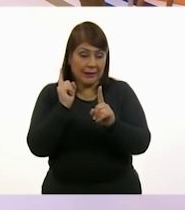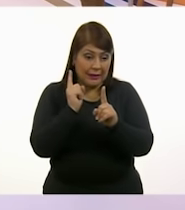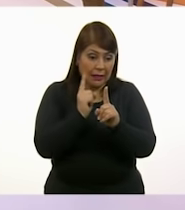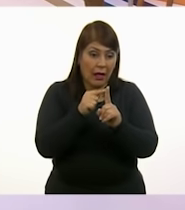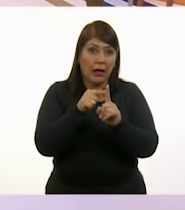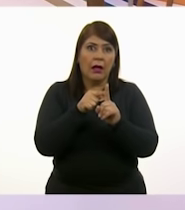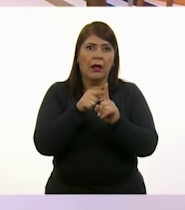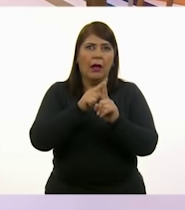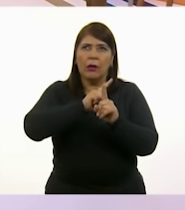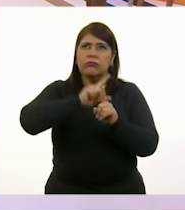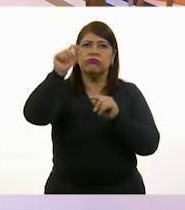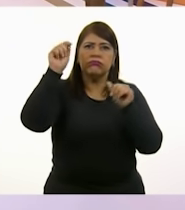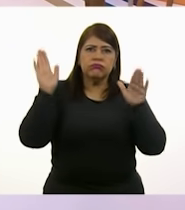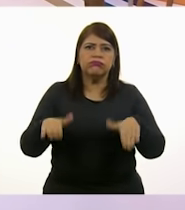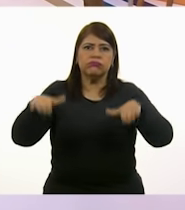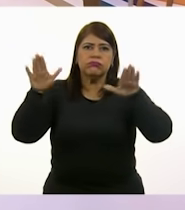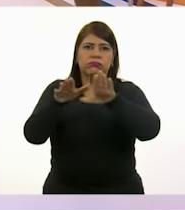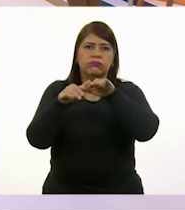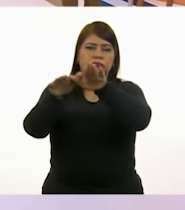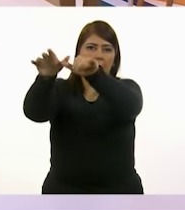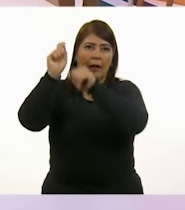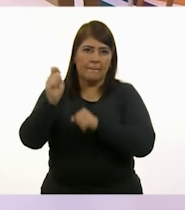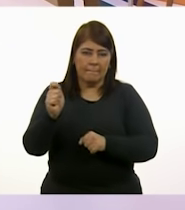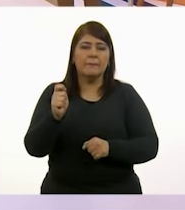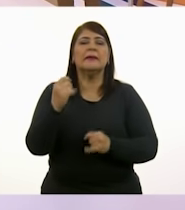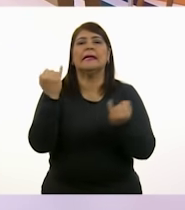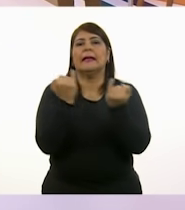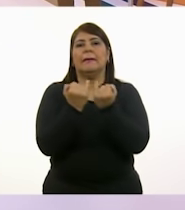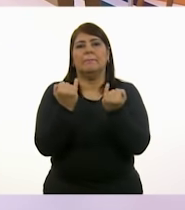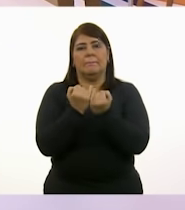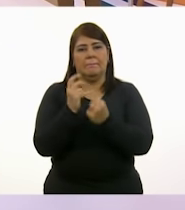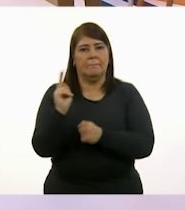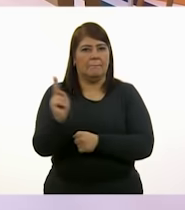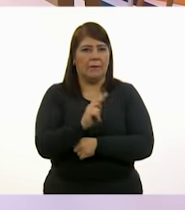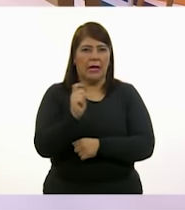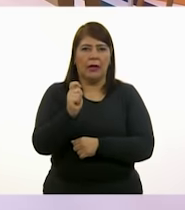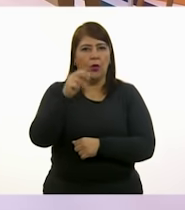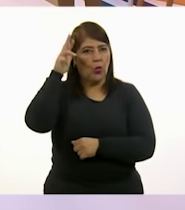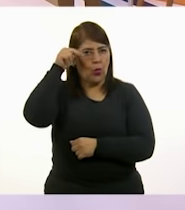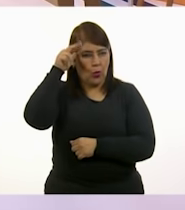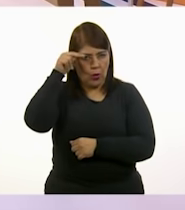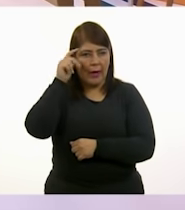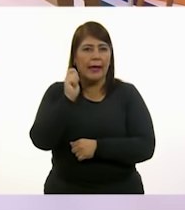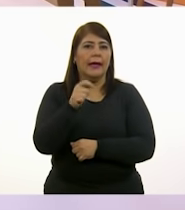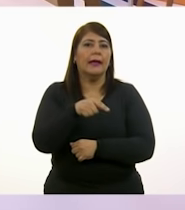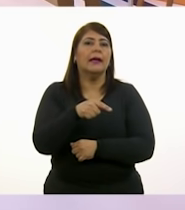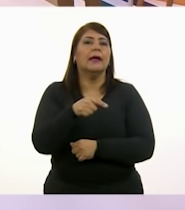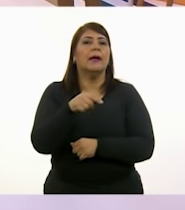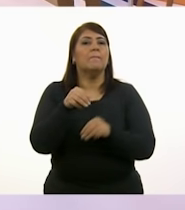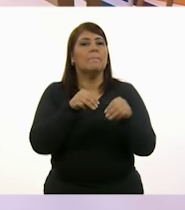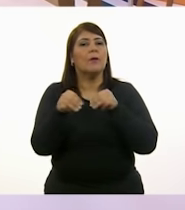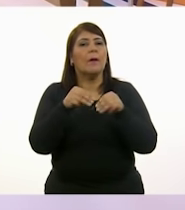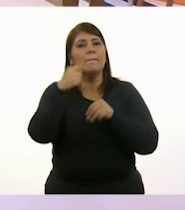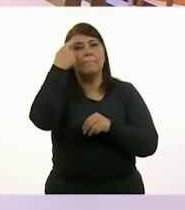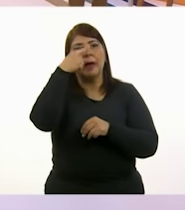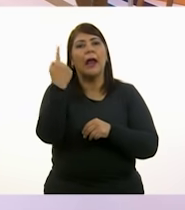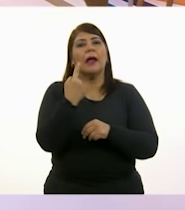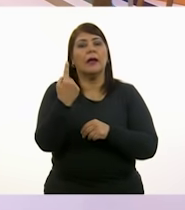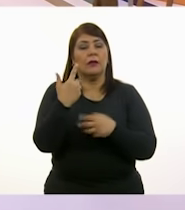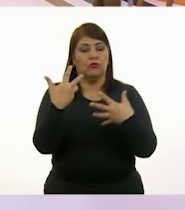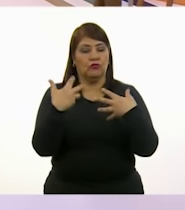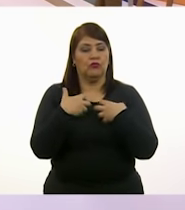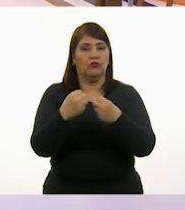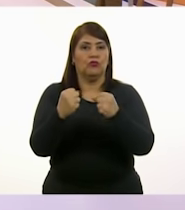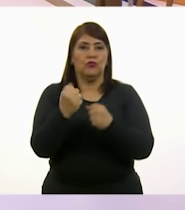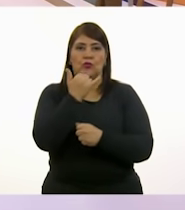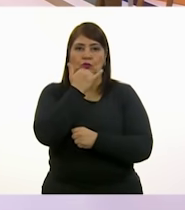pasa? Que se van volando Así es, al igual que el conejo, las palomas se desplazan también para evitar ser cazadas